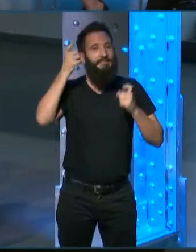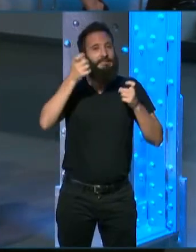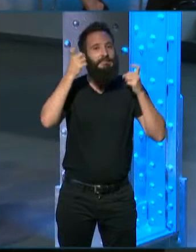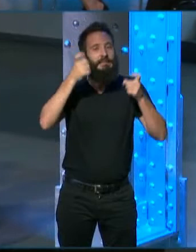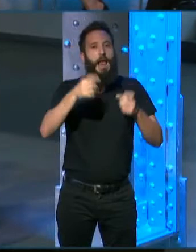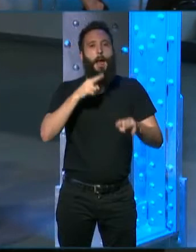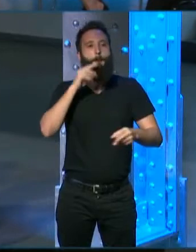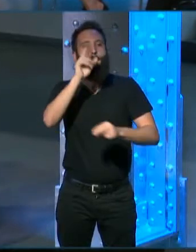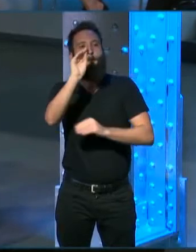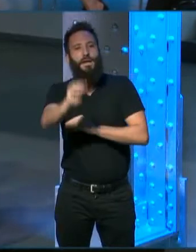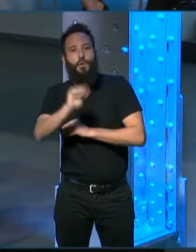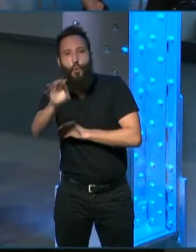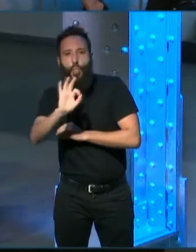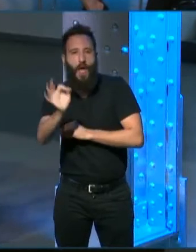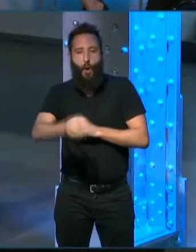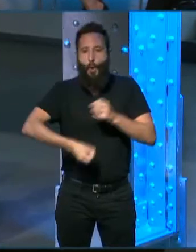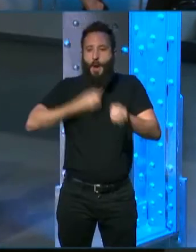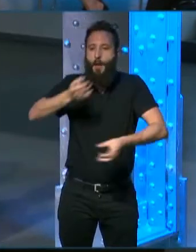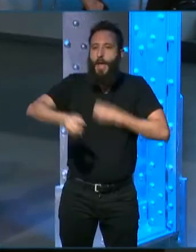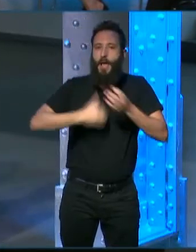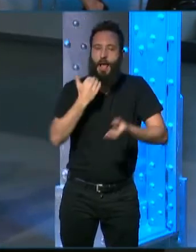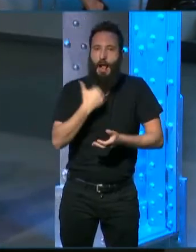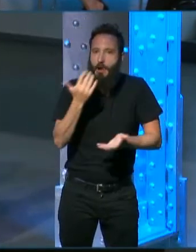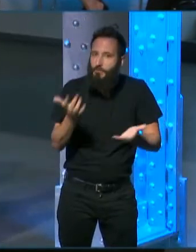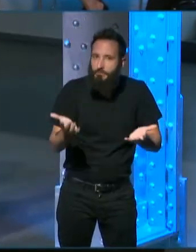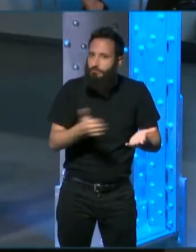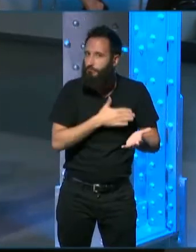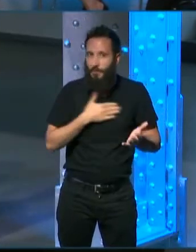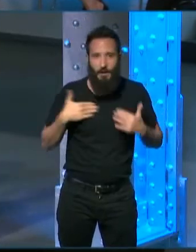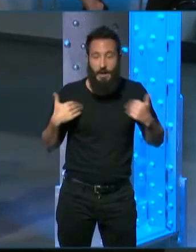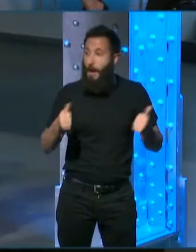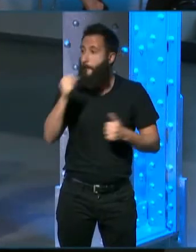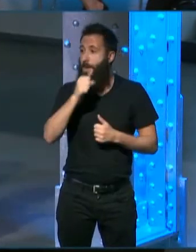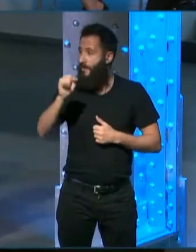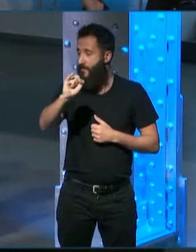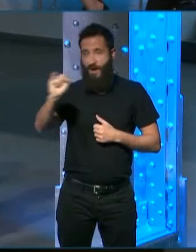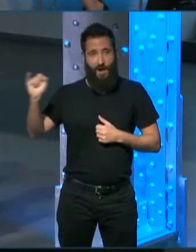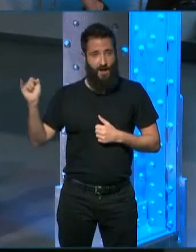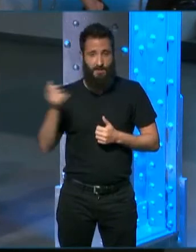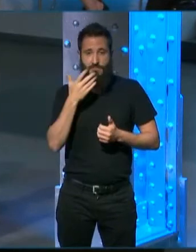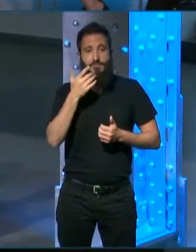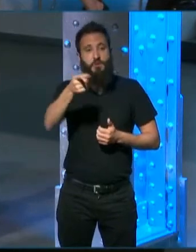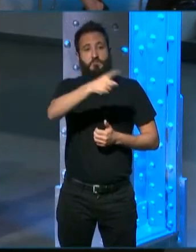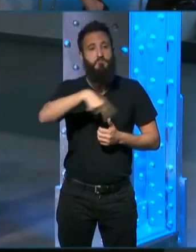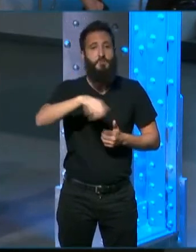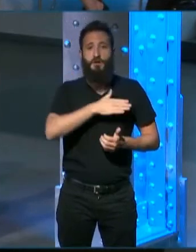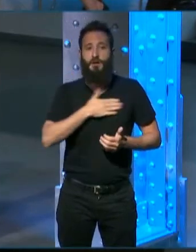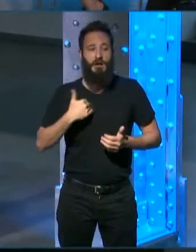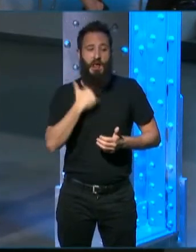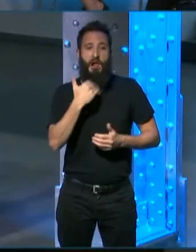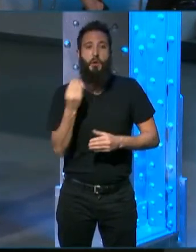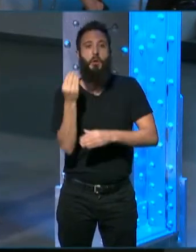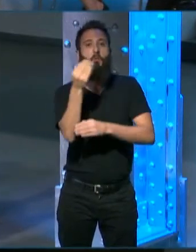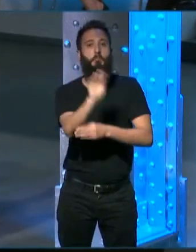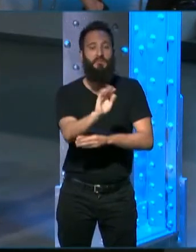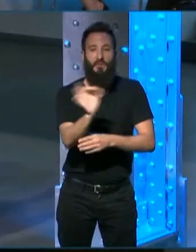algún comentario. Si lo desean, hay por ahí un par de micrófonos, por allí hay. Entonces, si alguien quiere decir algo, preguntar,